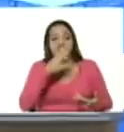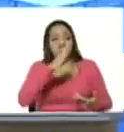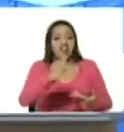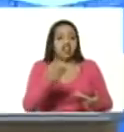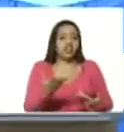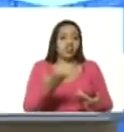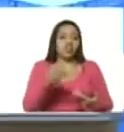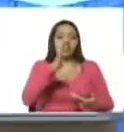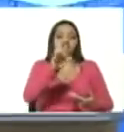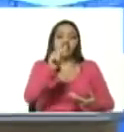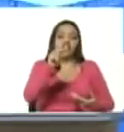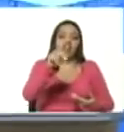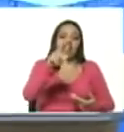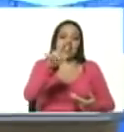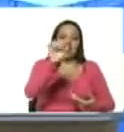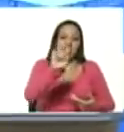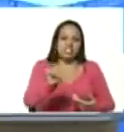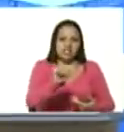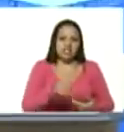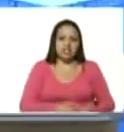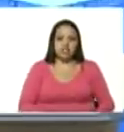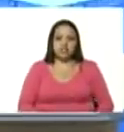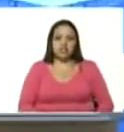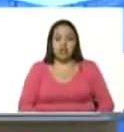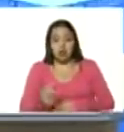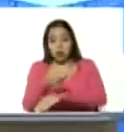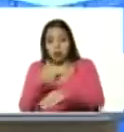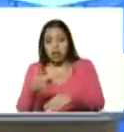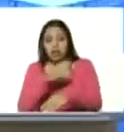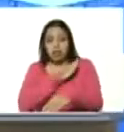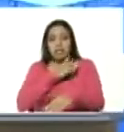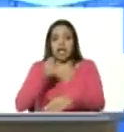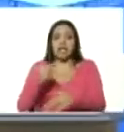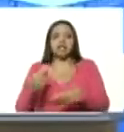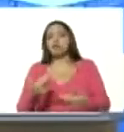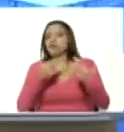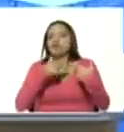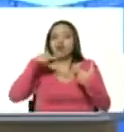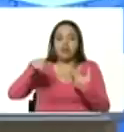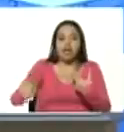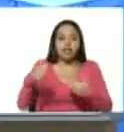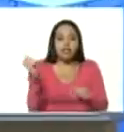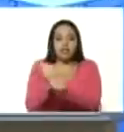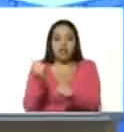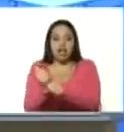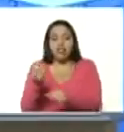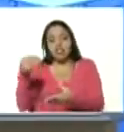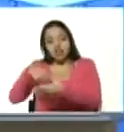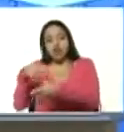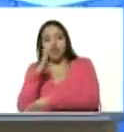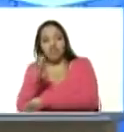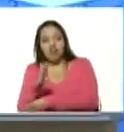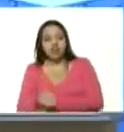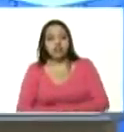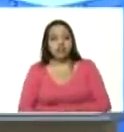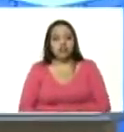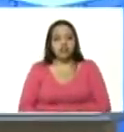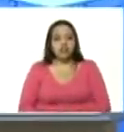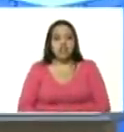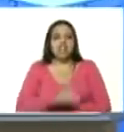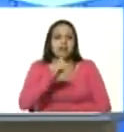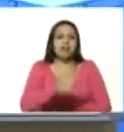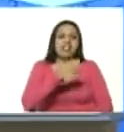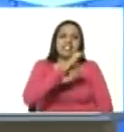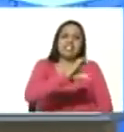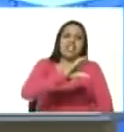una sede y donde el gobierno bolivariano, por supuesto, tiene las autoridades correspondientes allí en el Banco Bandes. Y de la CBG, la sede de